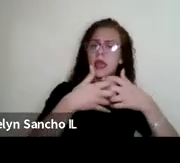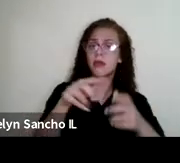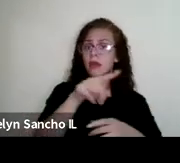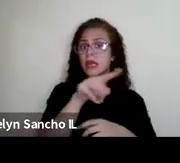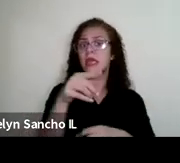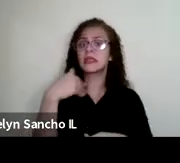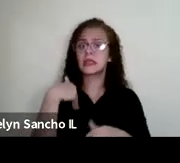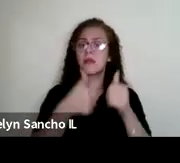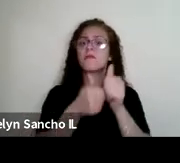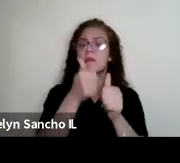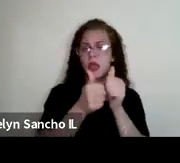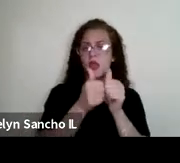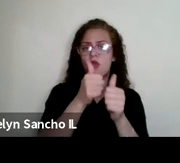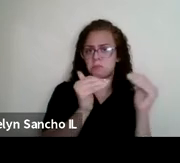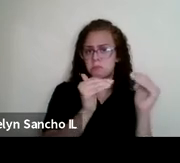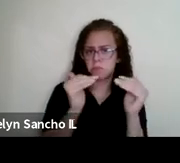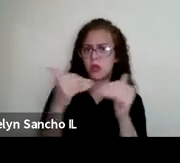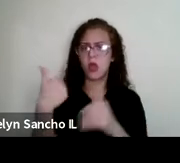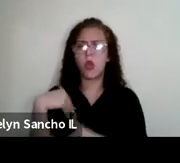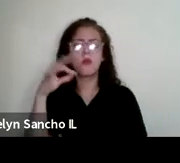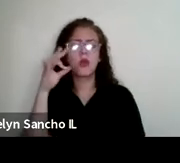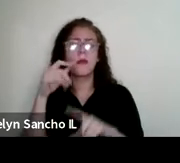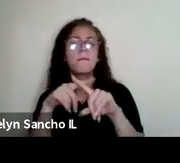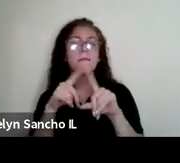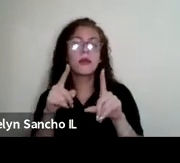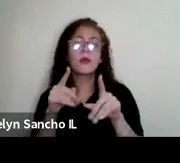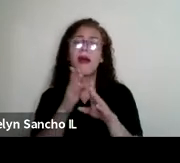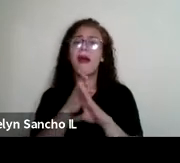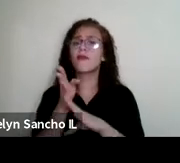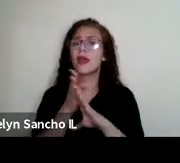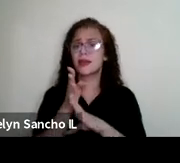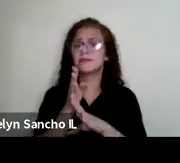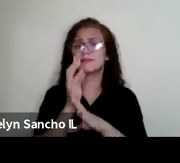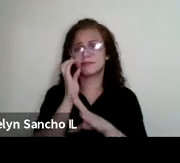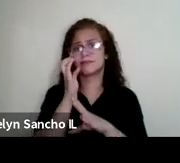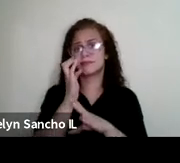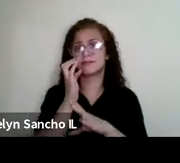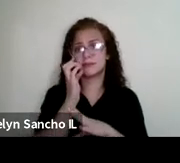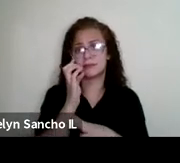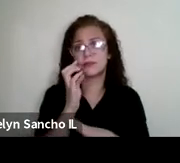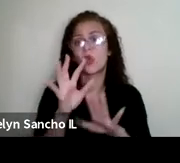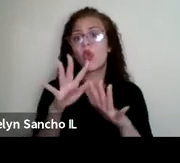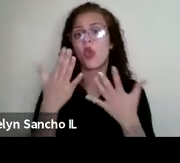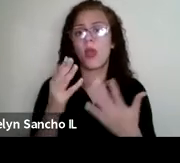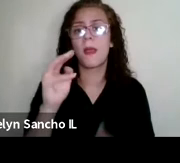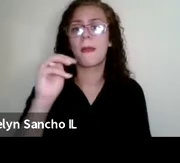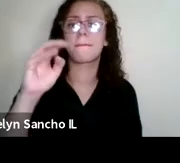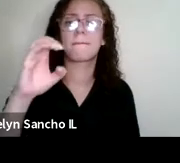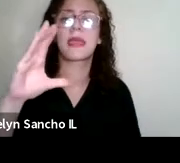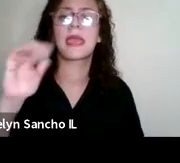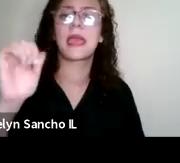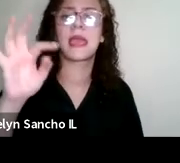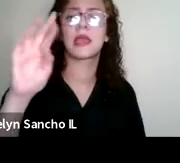tienen mayor equidad de género, pero son carreras, por lo menos como la mecatrónica, que hace